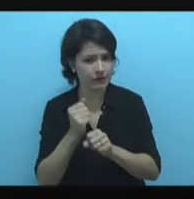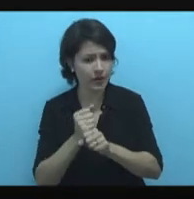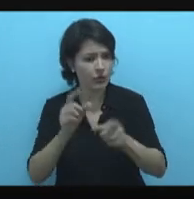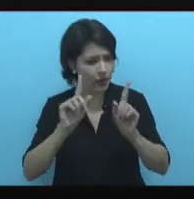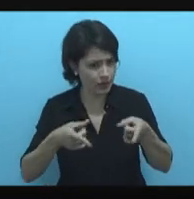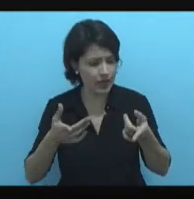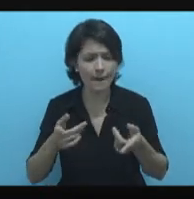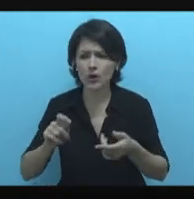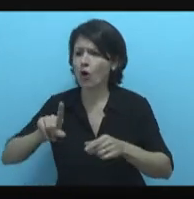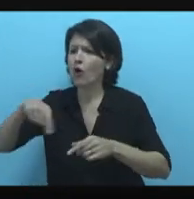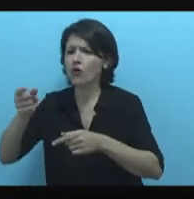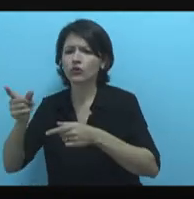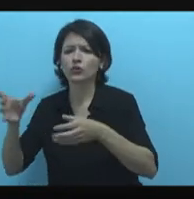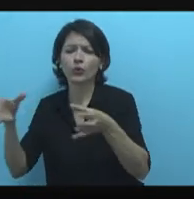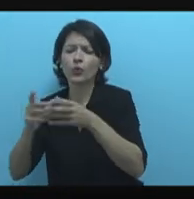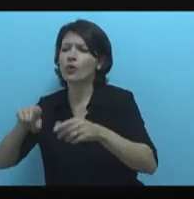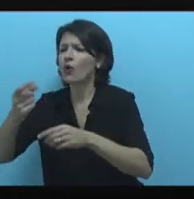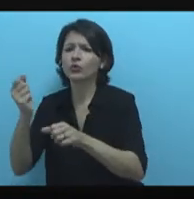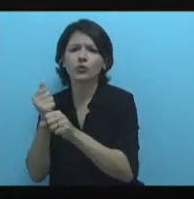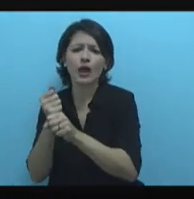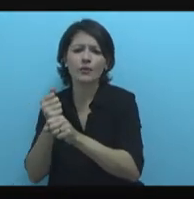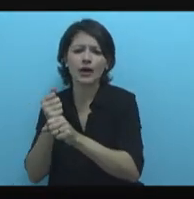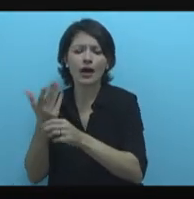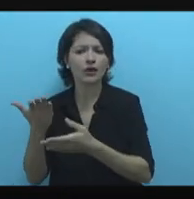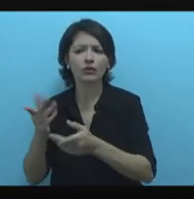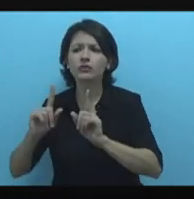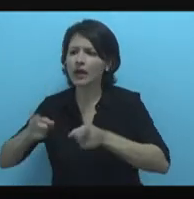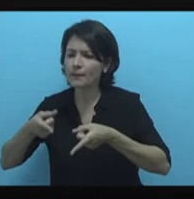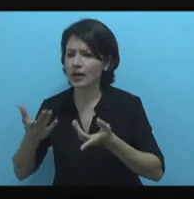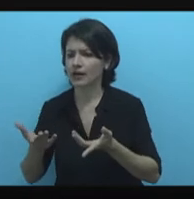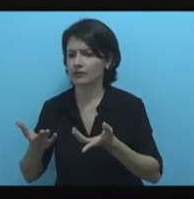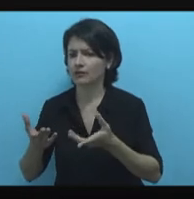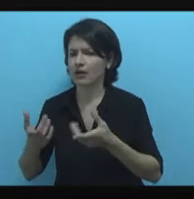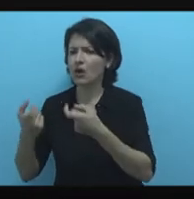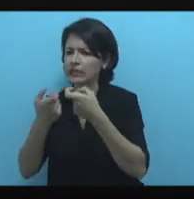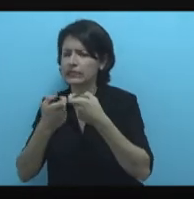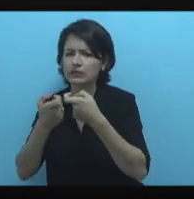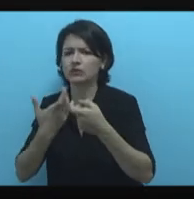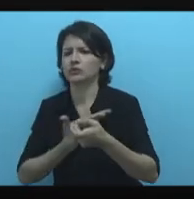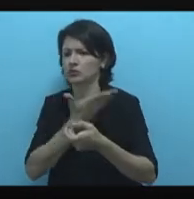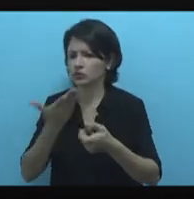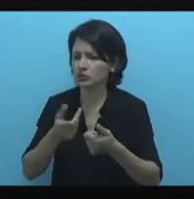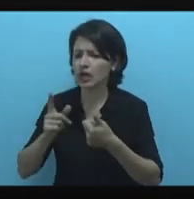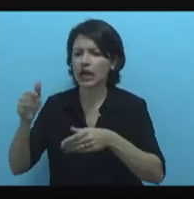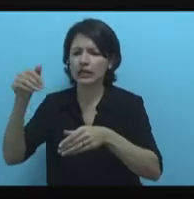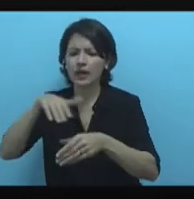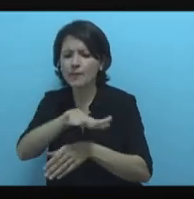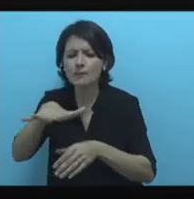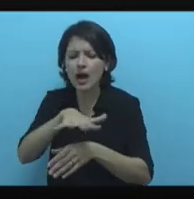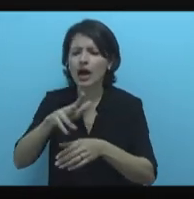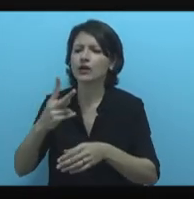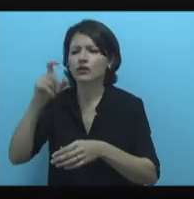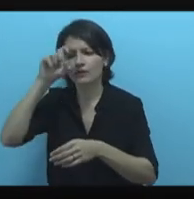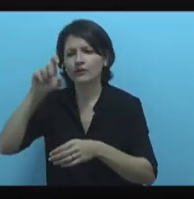para muchísimas mujeres que trabajan en organizaciones sociales en sus barrios vecinales